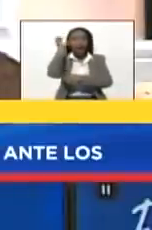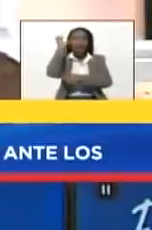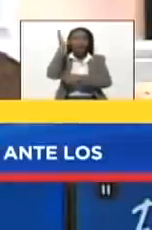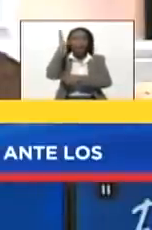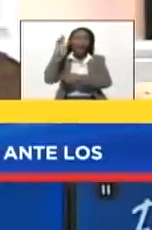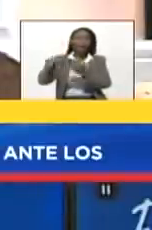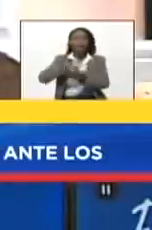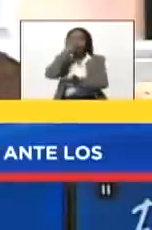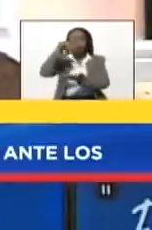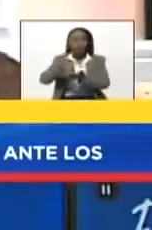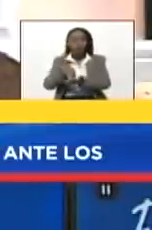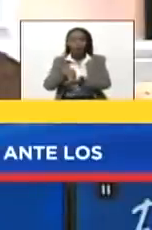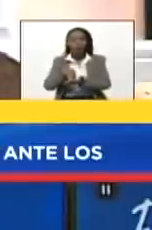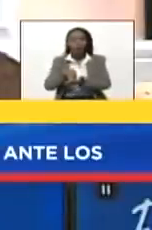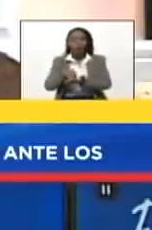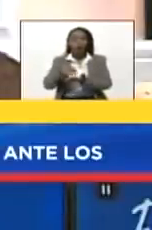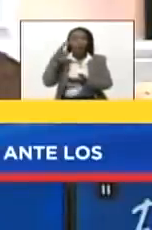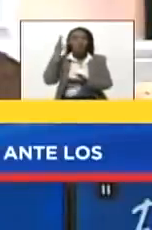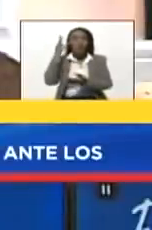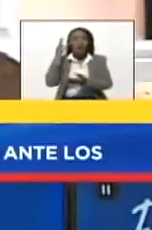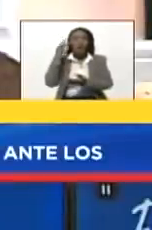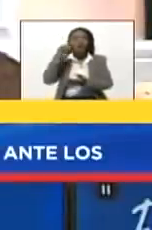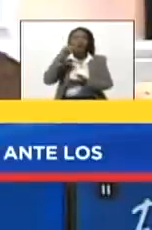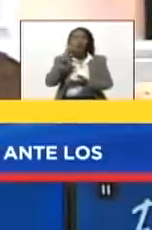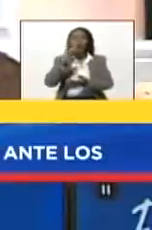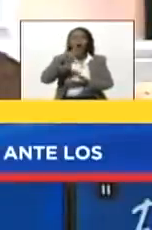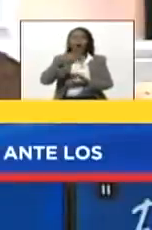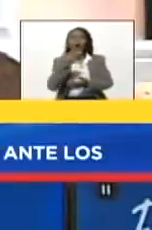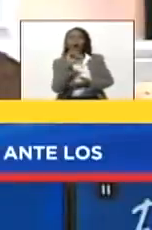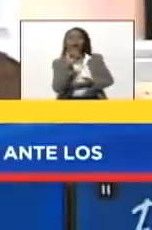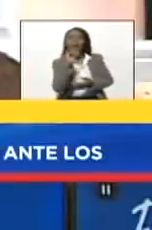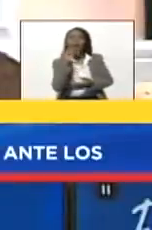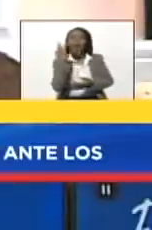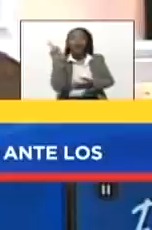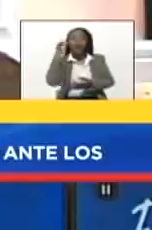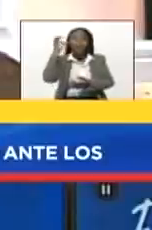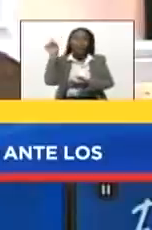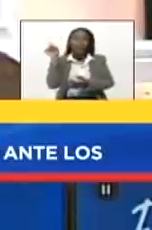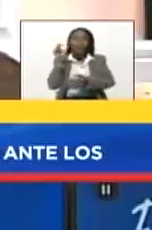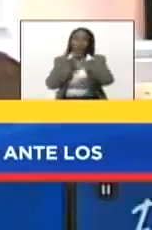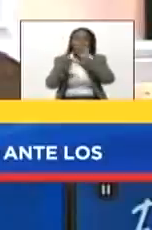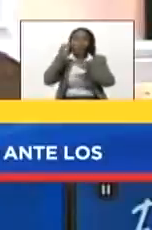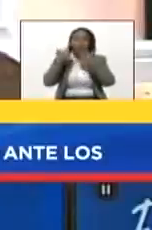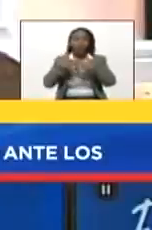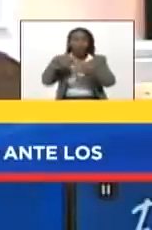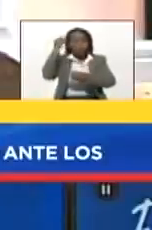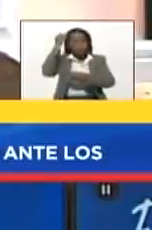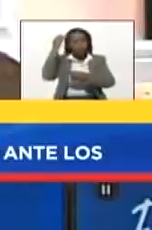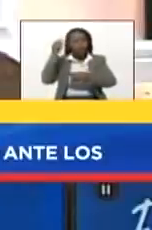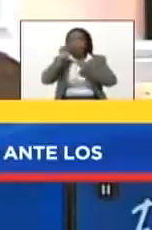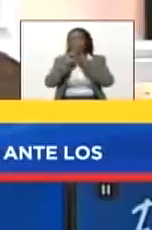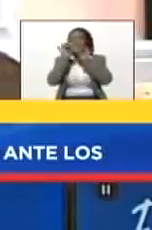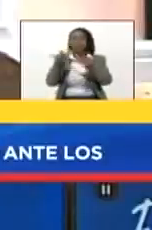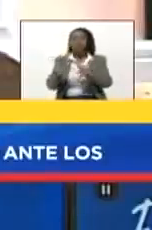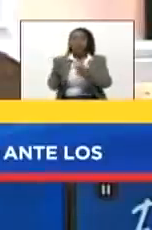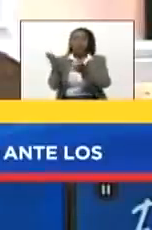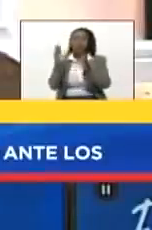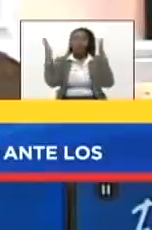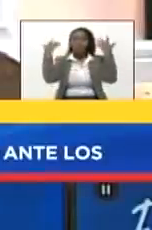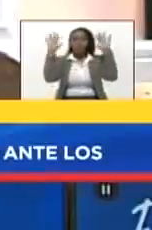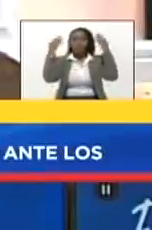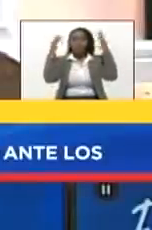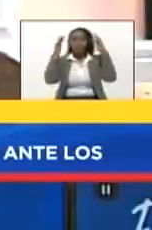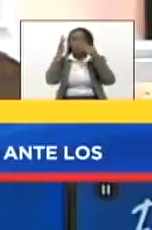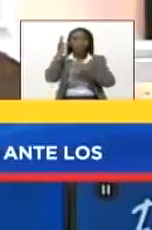Asamblea Nacional, Noelí Pocaterra, me dé sus reflexiones y me dé sus bendiciones. Un aplauso, Noelí